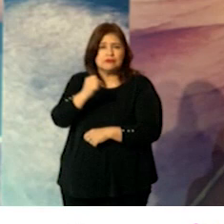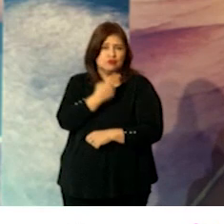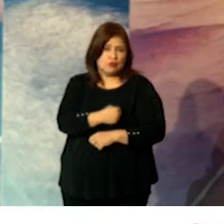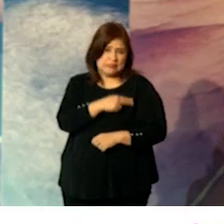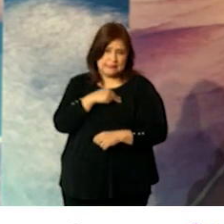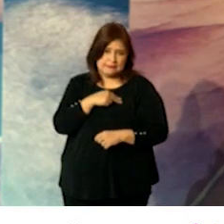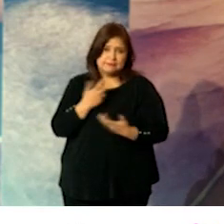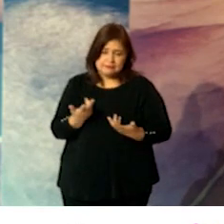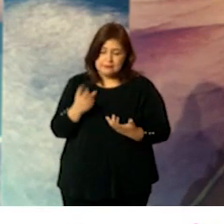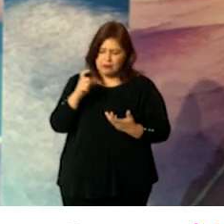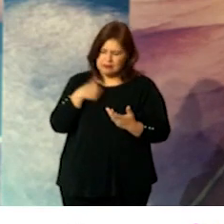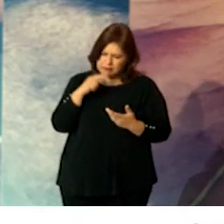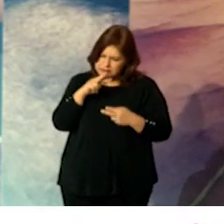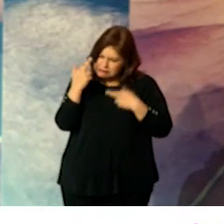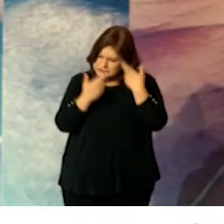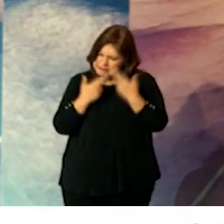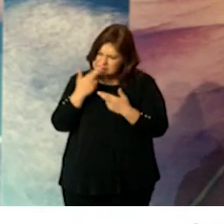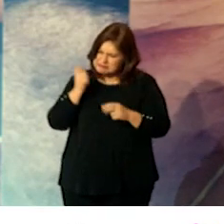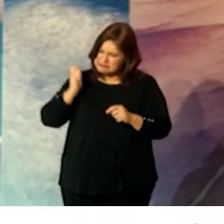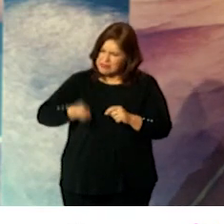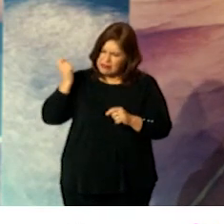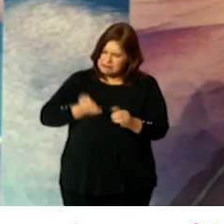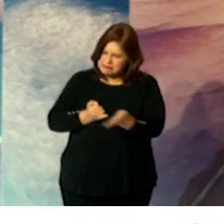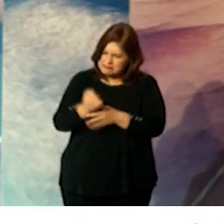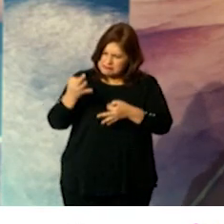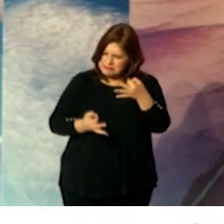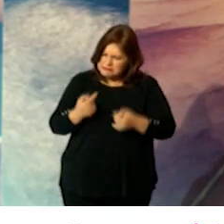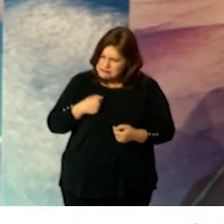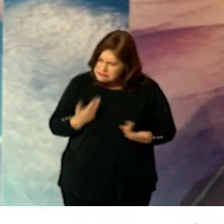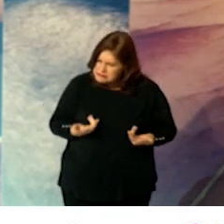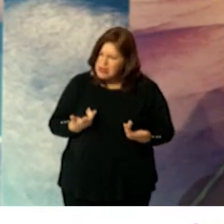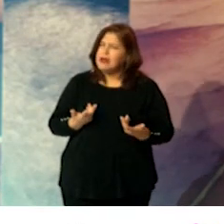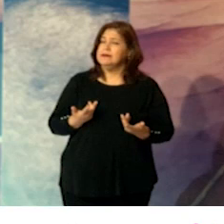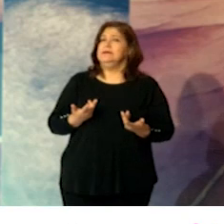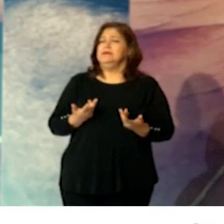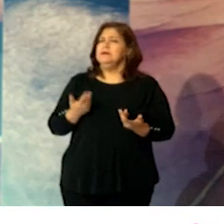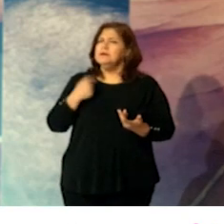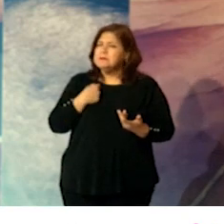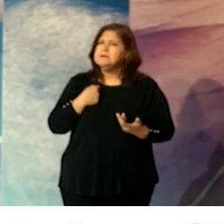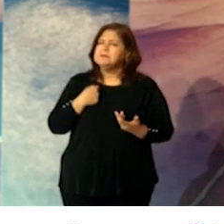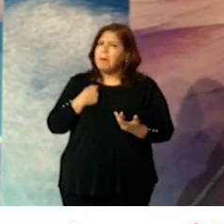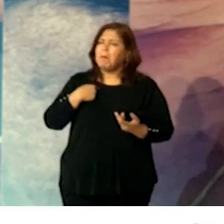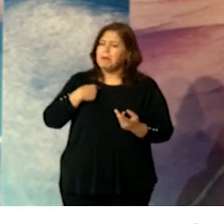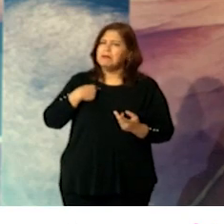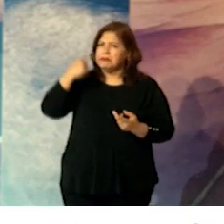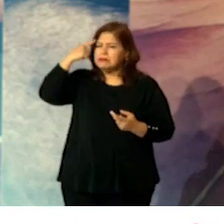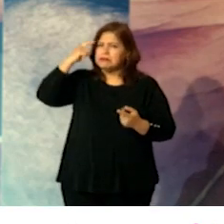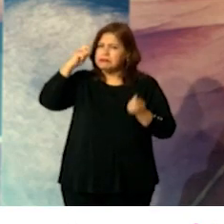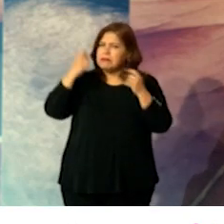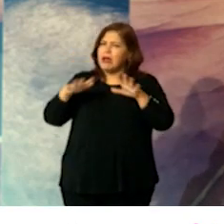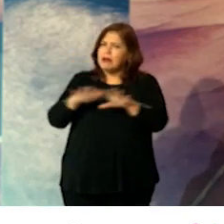estaba revisando esta sentencia, me llamaba mucho la atención algo que a mí sí me ha hecho cambiar mi forma de pensar en